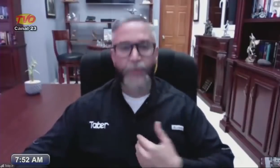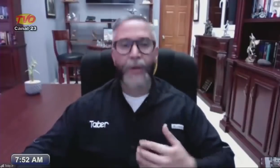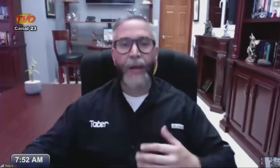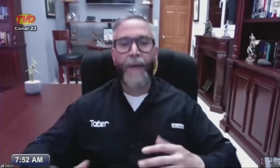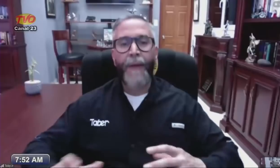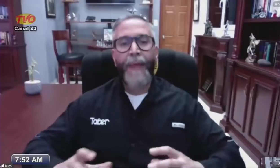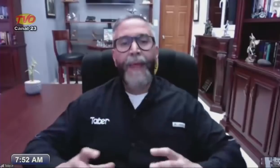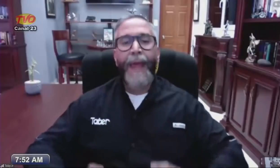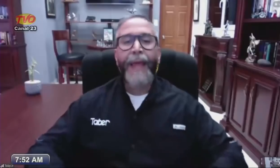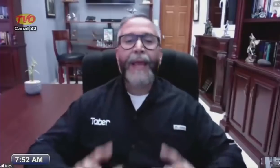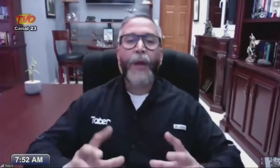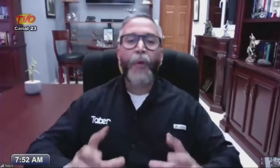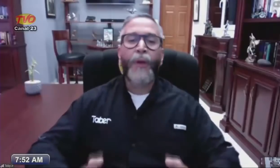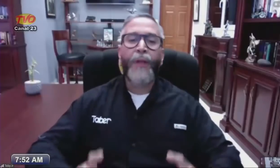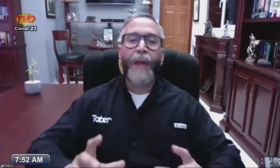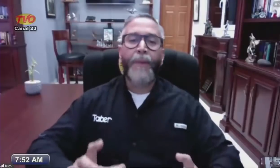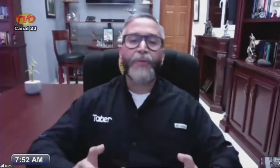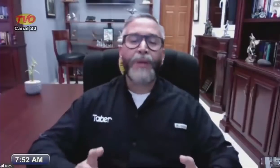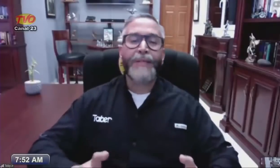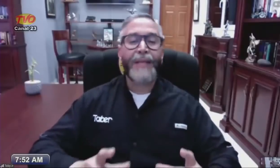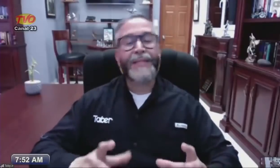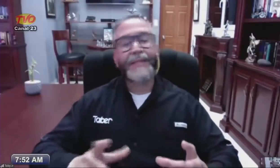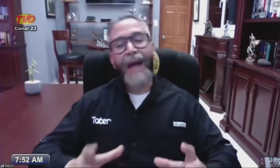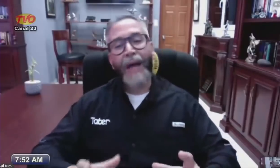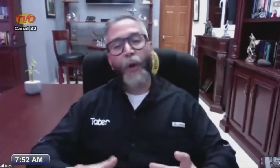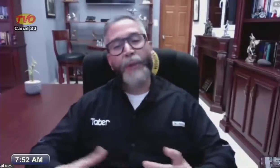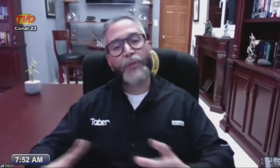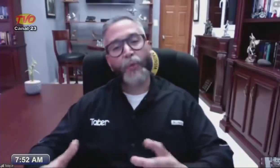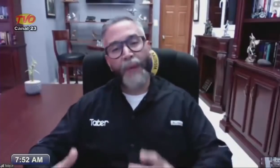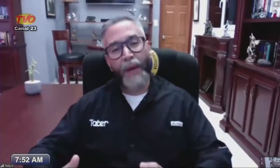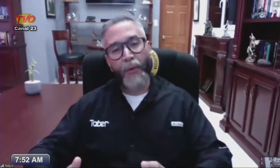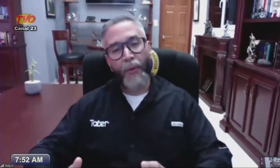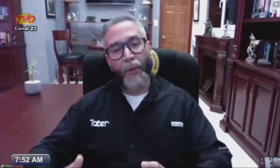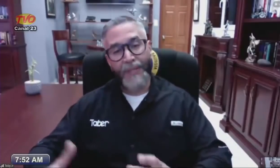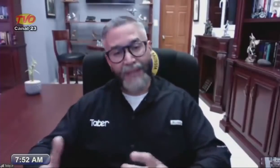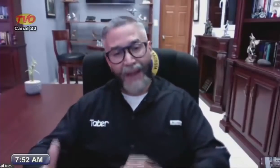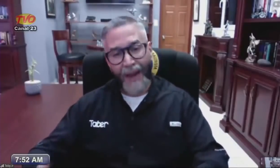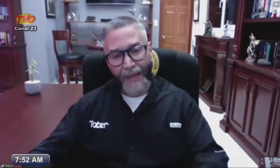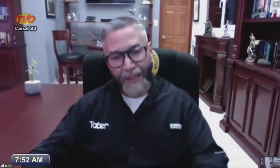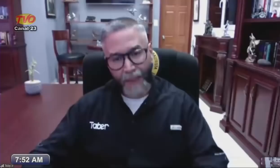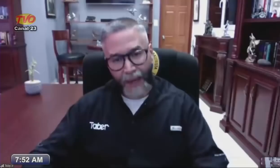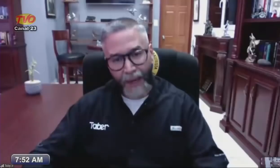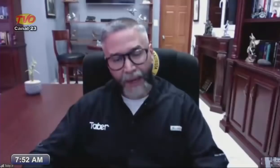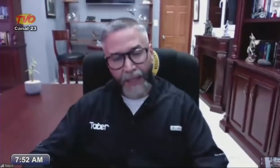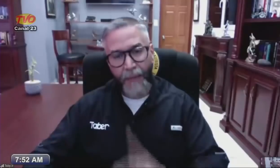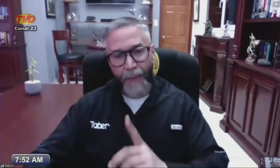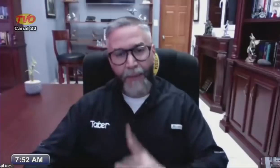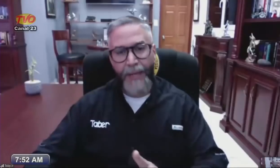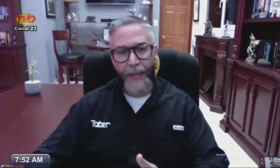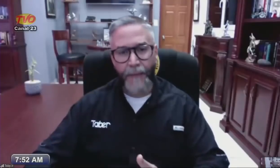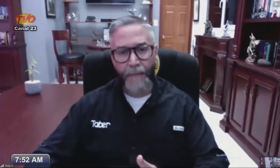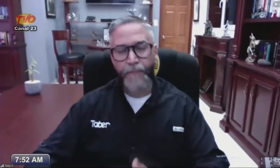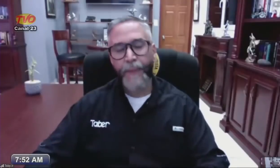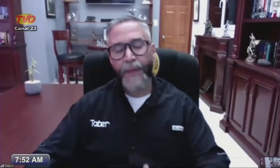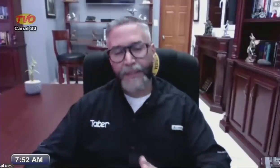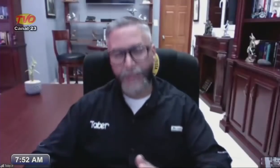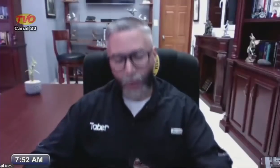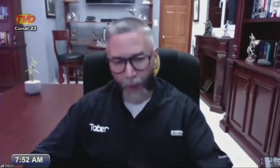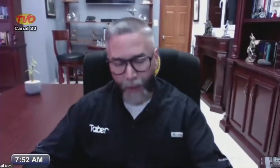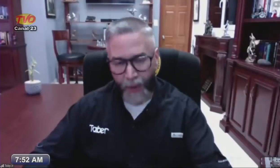opinión personal en que alguna de las personas que están o estuvieron o estarán en la sangre creativa permanezca